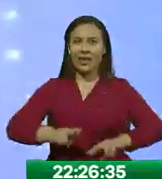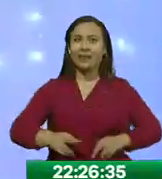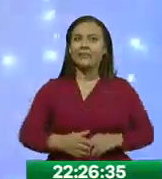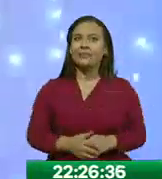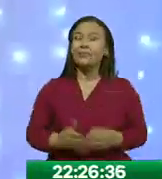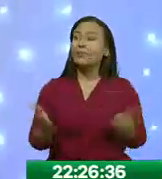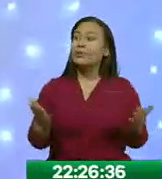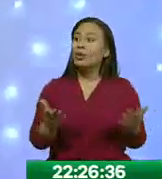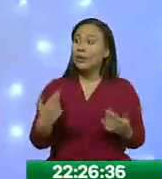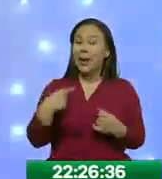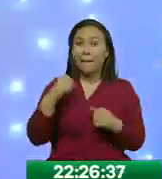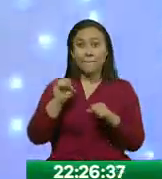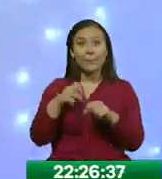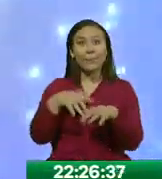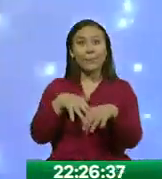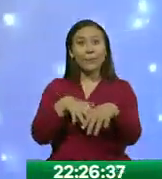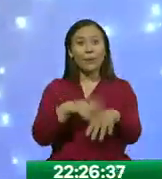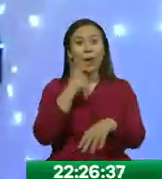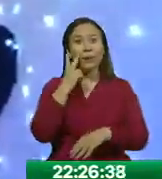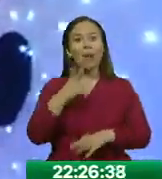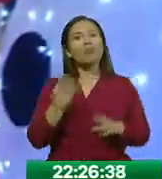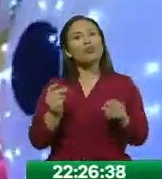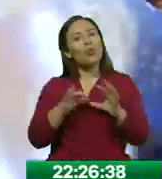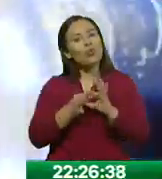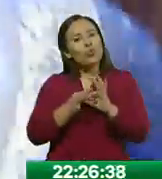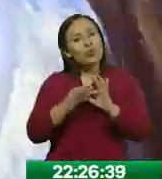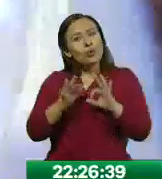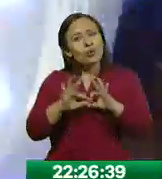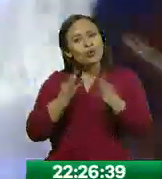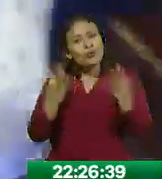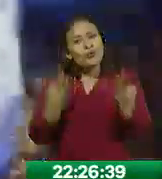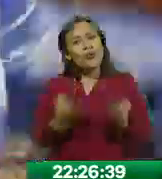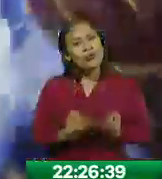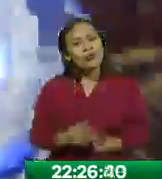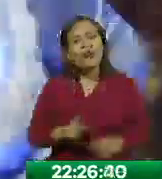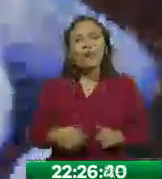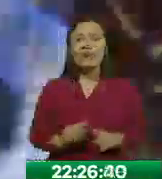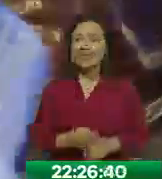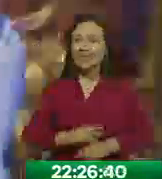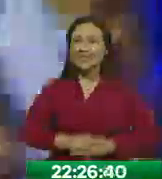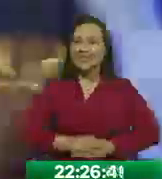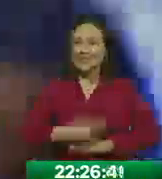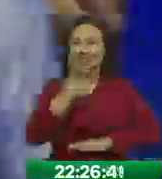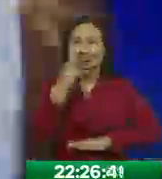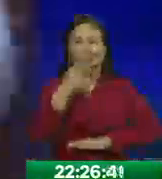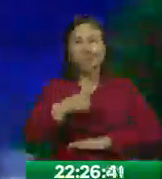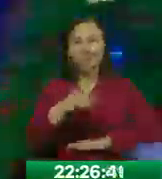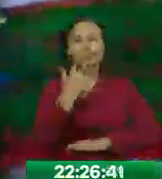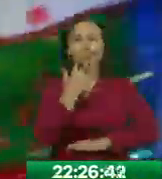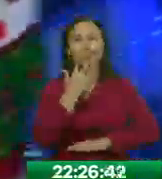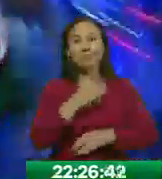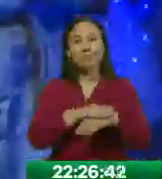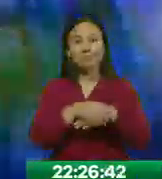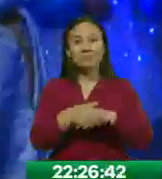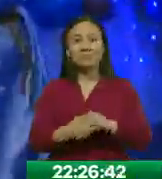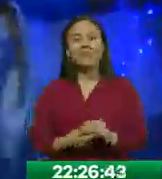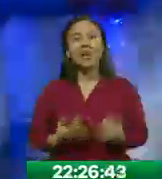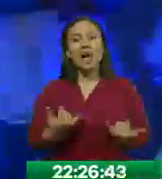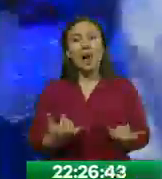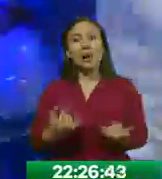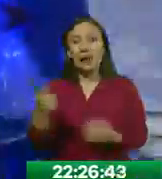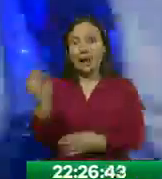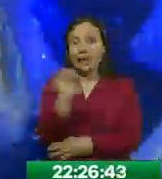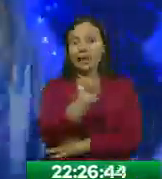que podamos ver, exista unión familiar a la hora de disfrutar de este espectáculo. La primera, los